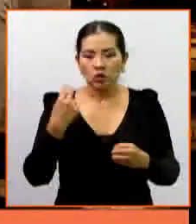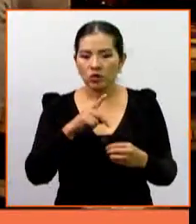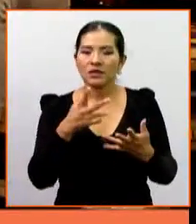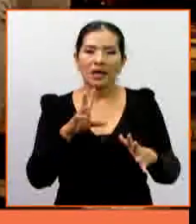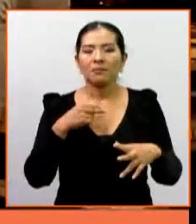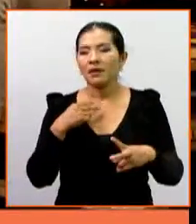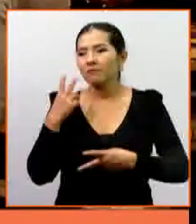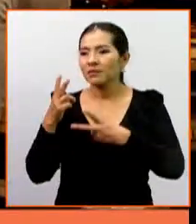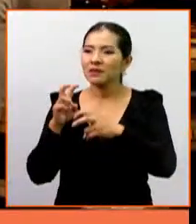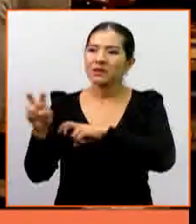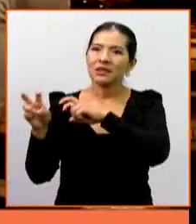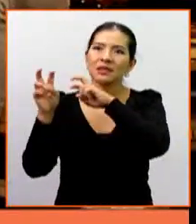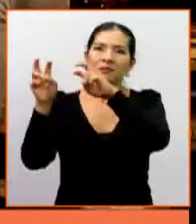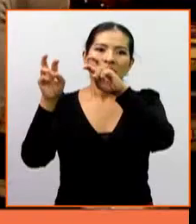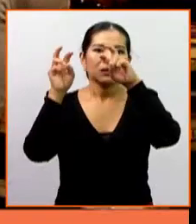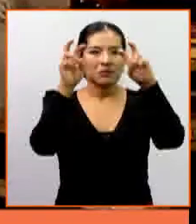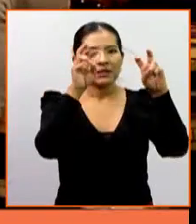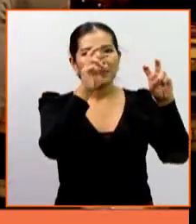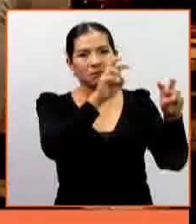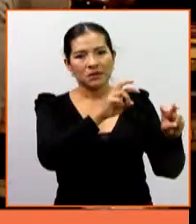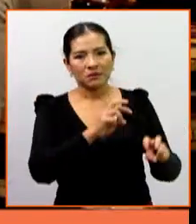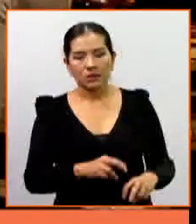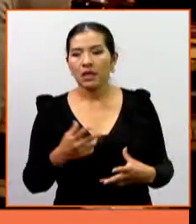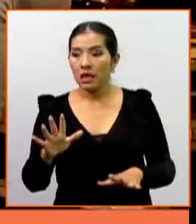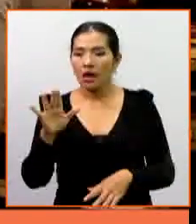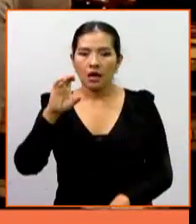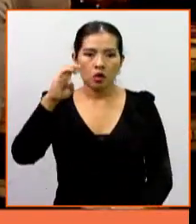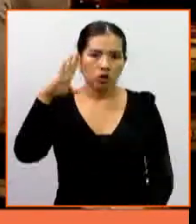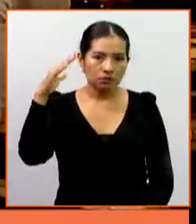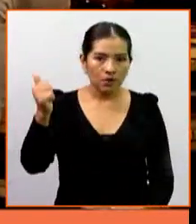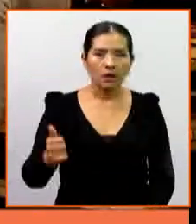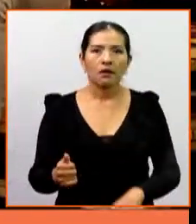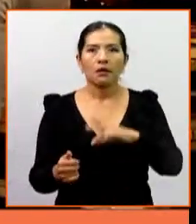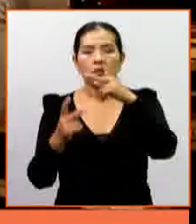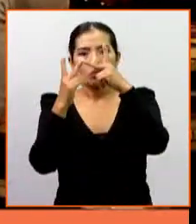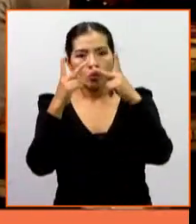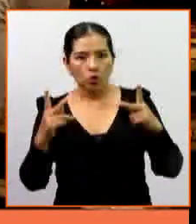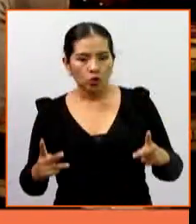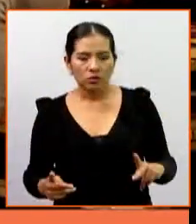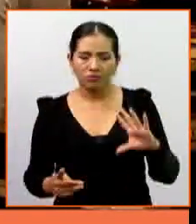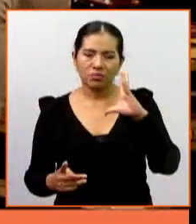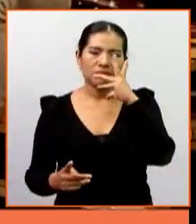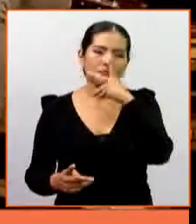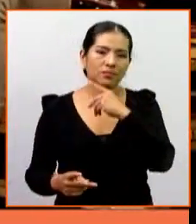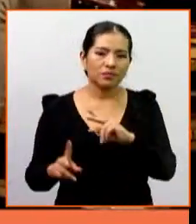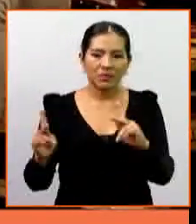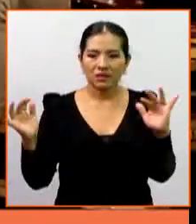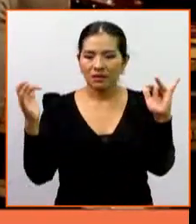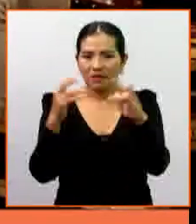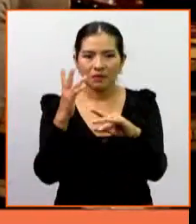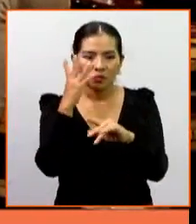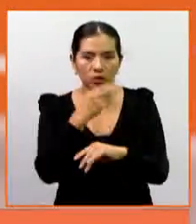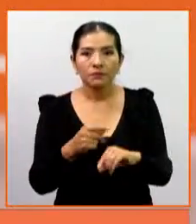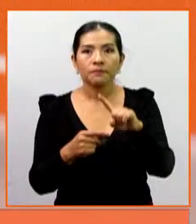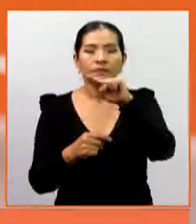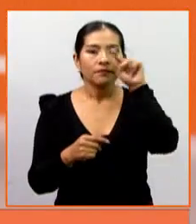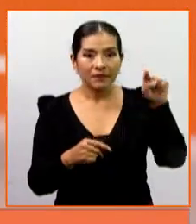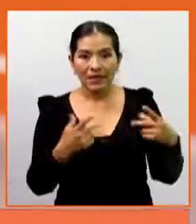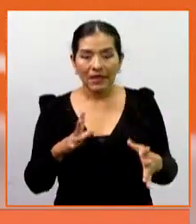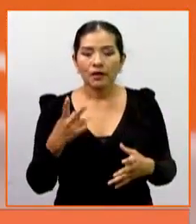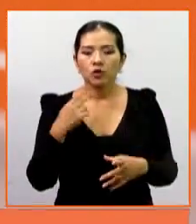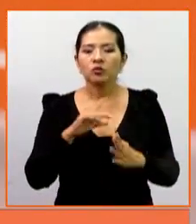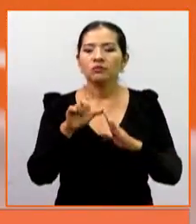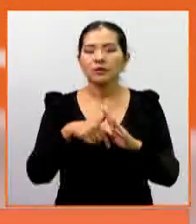gira nacional, estuvimos visitando Cochabamba, estuvimos en Potosí, que ha sido una experiencia preciosa. Y bueno, en ese sentido hemos